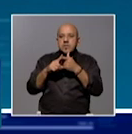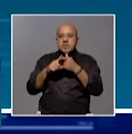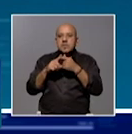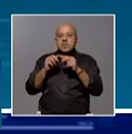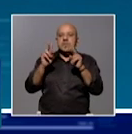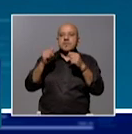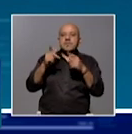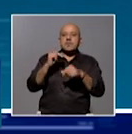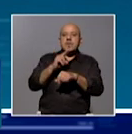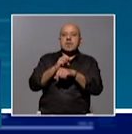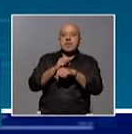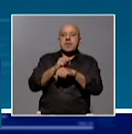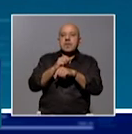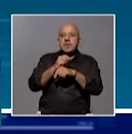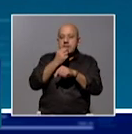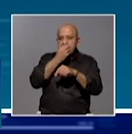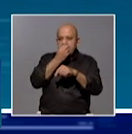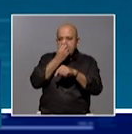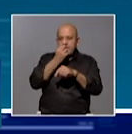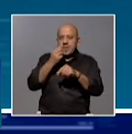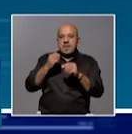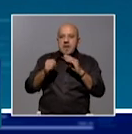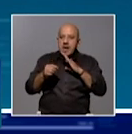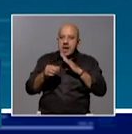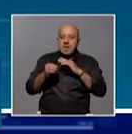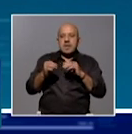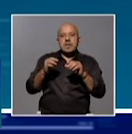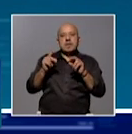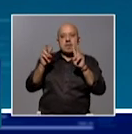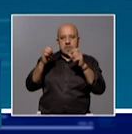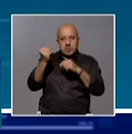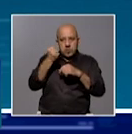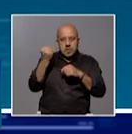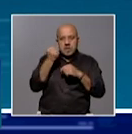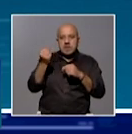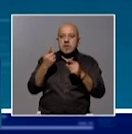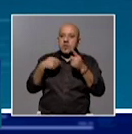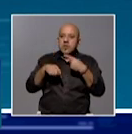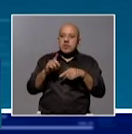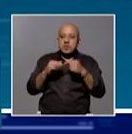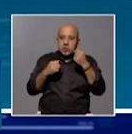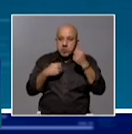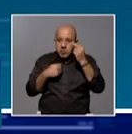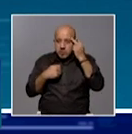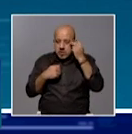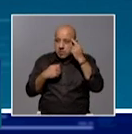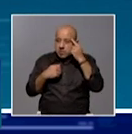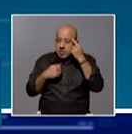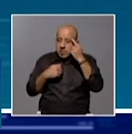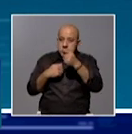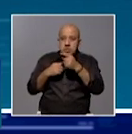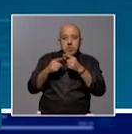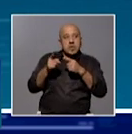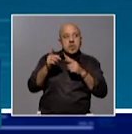regla fiscal en la inclusión financiera o sea hay temas realmente releva y me parece que en definitiva ese es un indicador